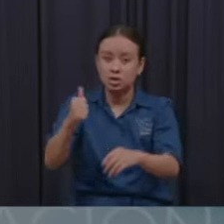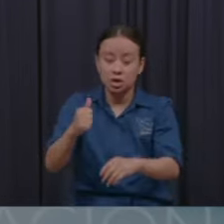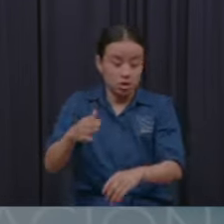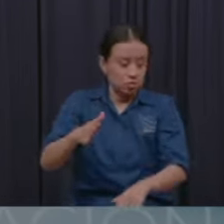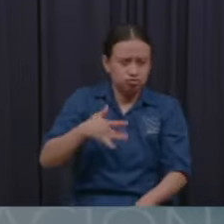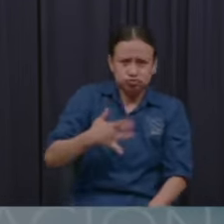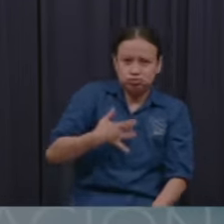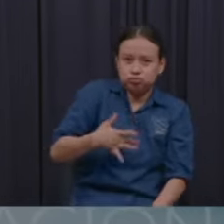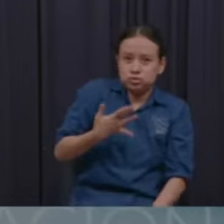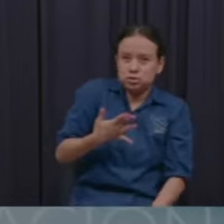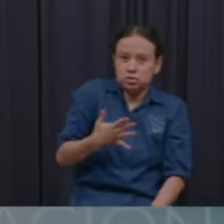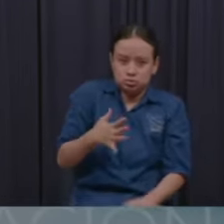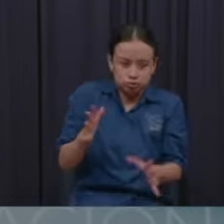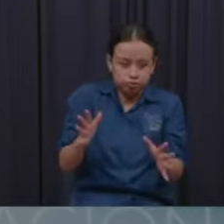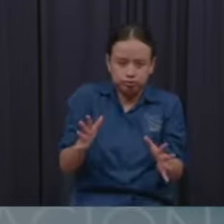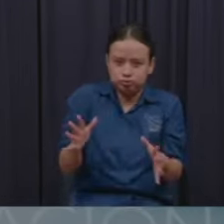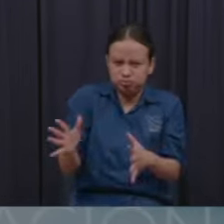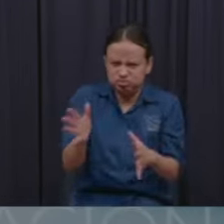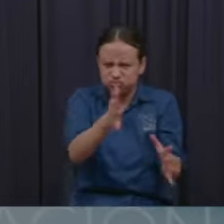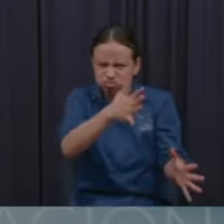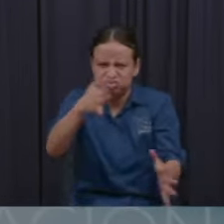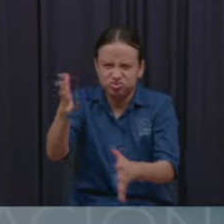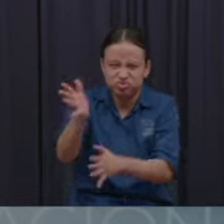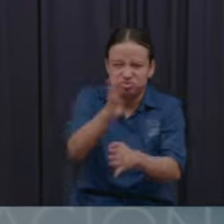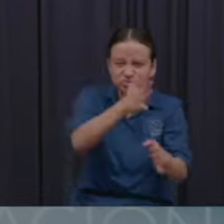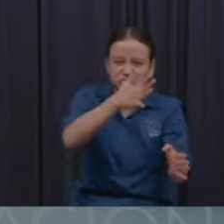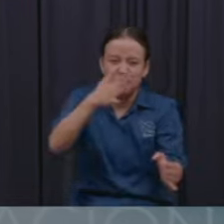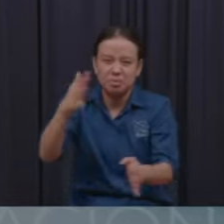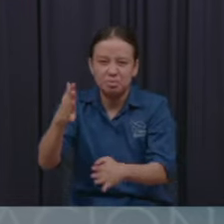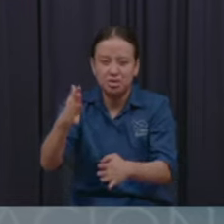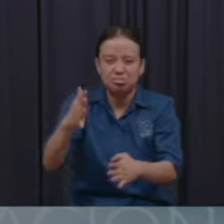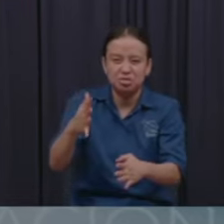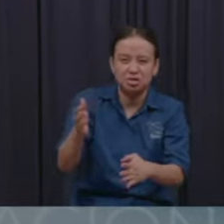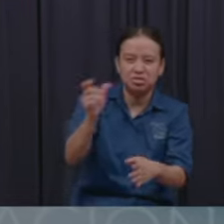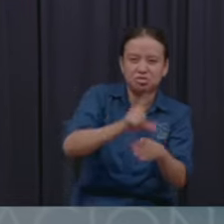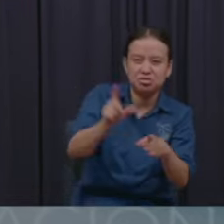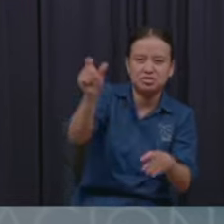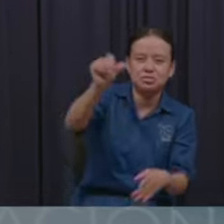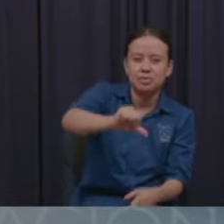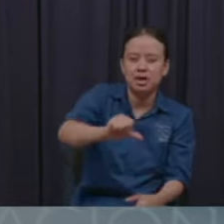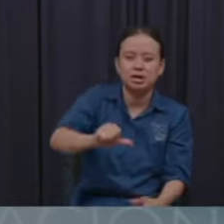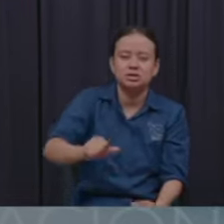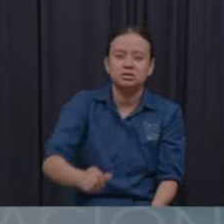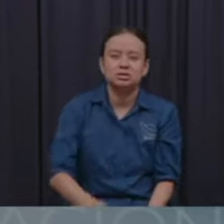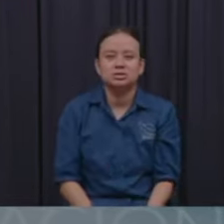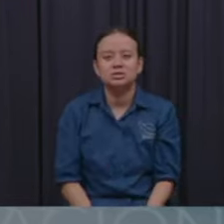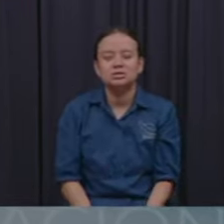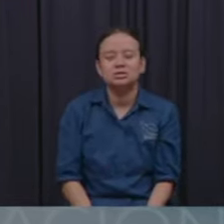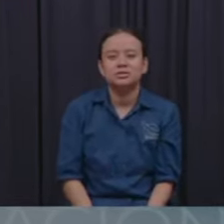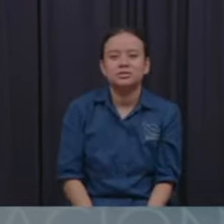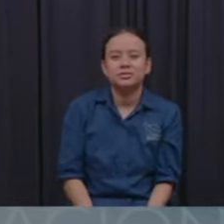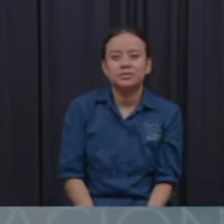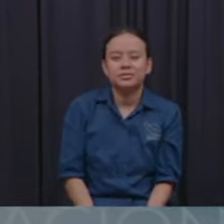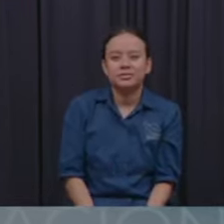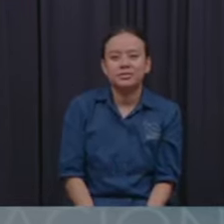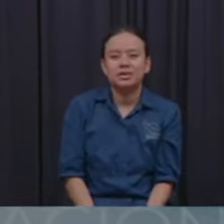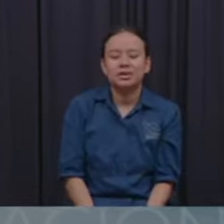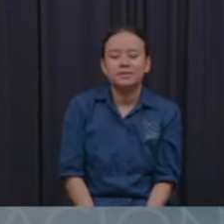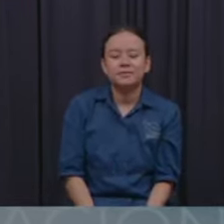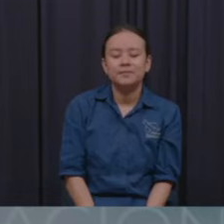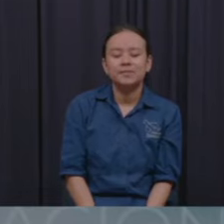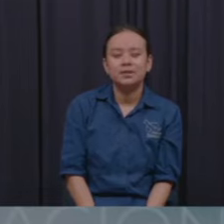literal. Y tuve que, yo he aprendido ya a hacerme los quites también, hermano. Eso lo aprendí con una hermana que fue a visitar un